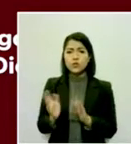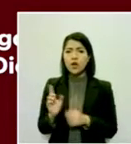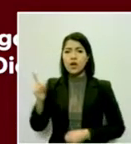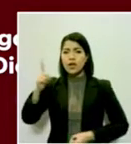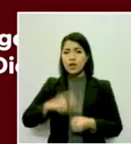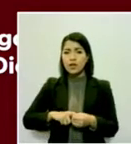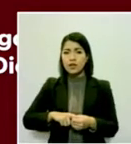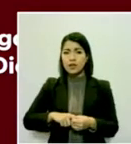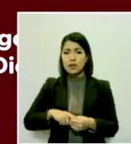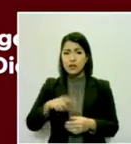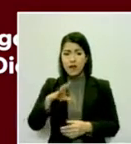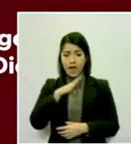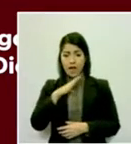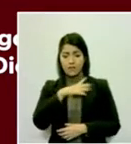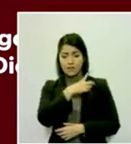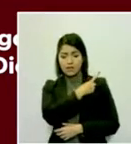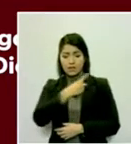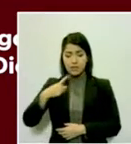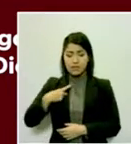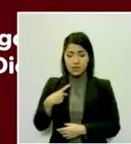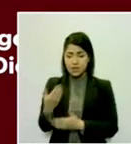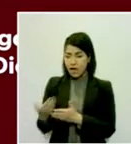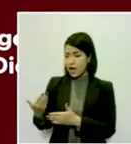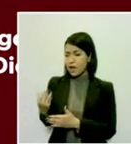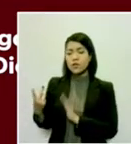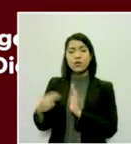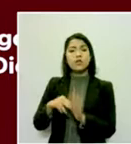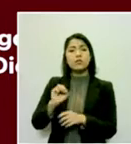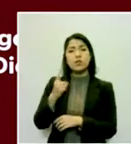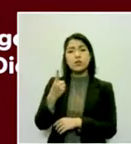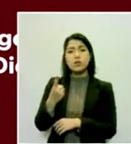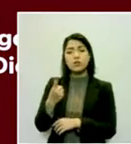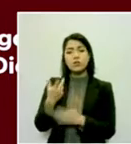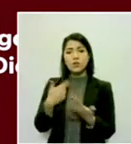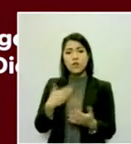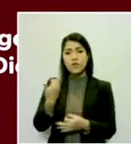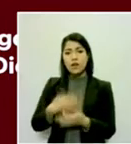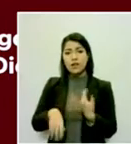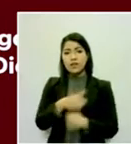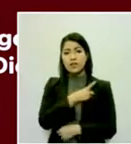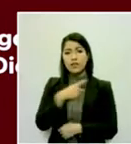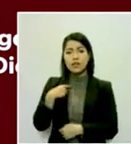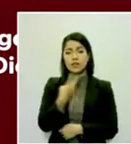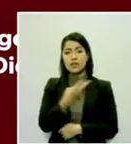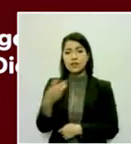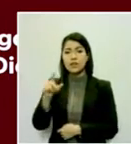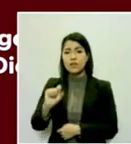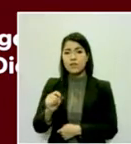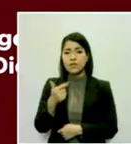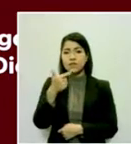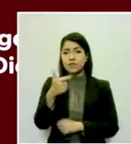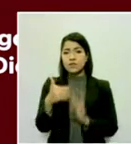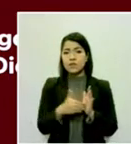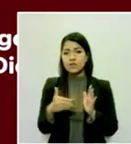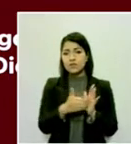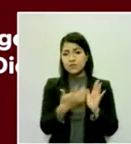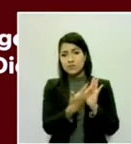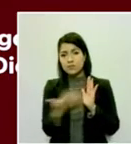un adeudo en el 2021, en pagos a terceros por